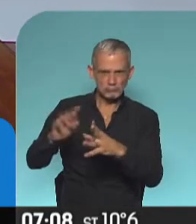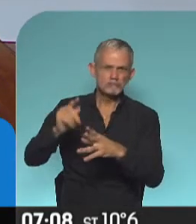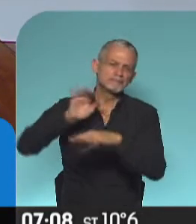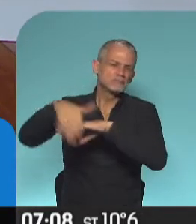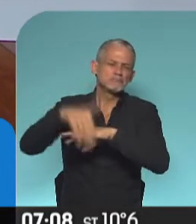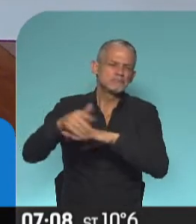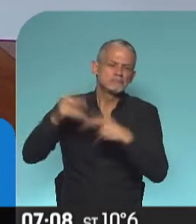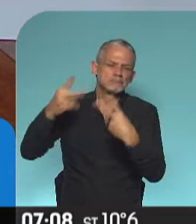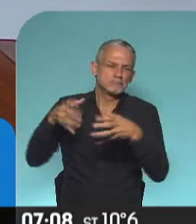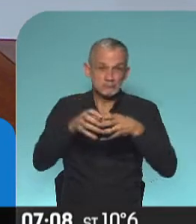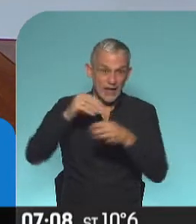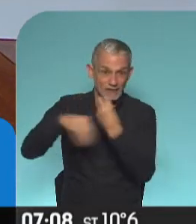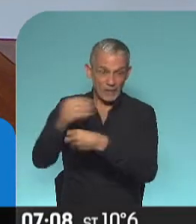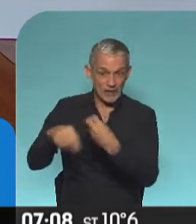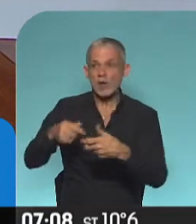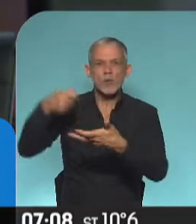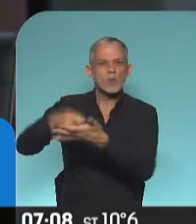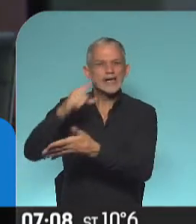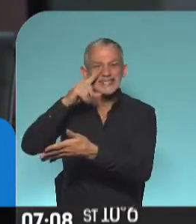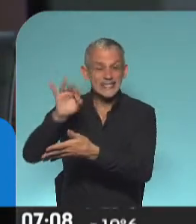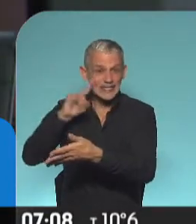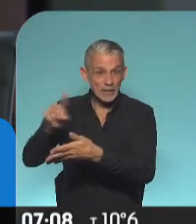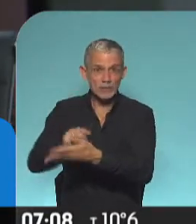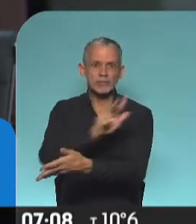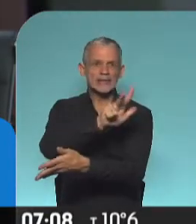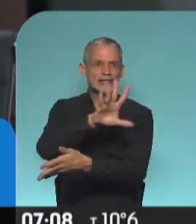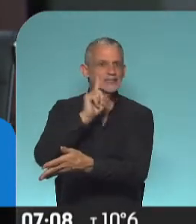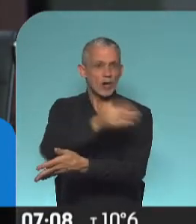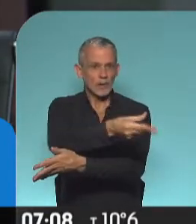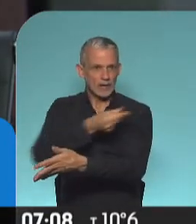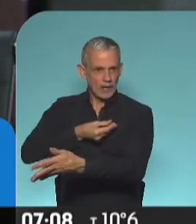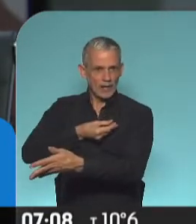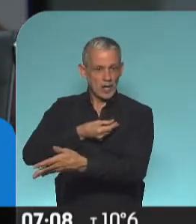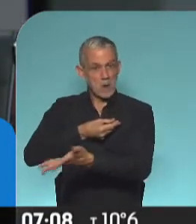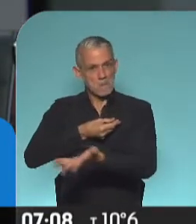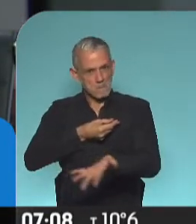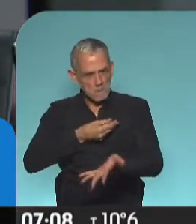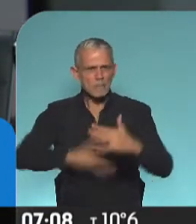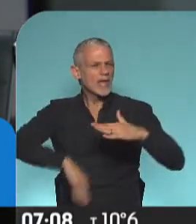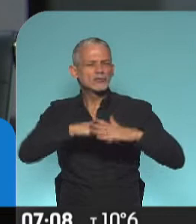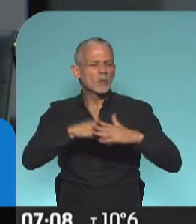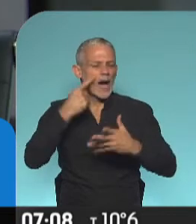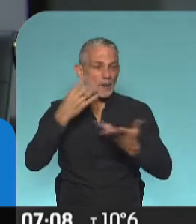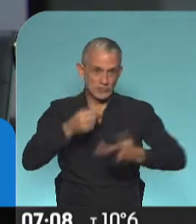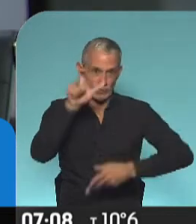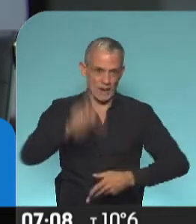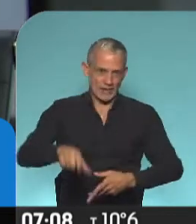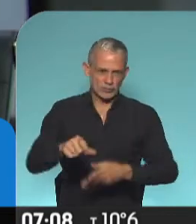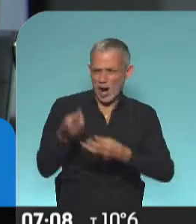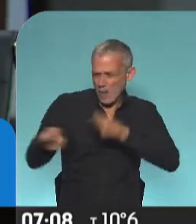cataratas del Iguazú te devuelven 35.000 pesos. Wow, claro. Es mucho. Están viendo cuánto es el tope, cosa de que si una persona